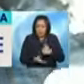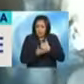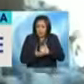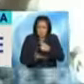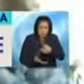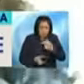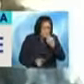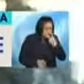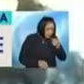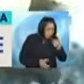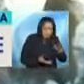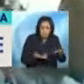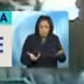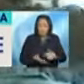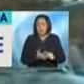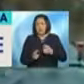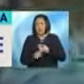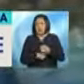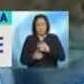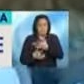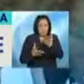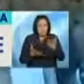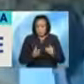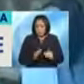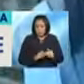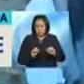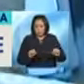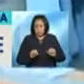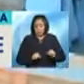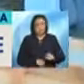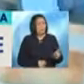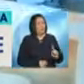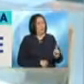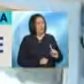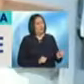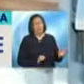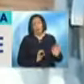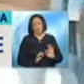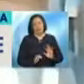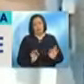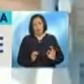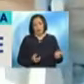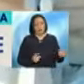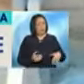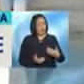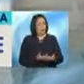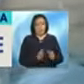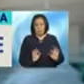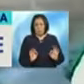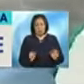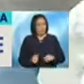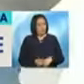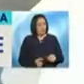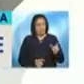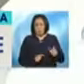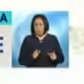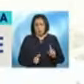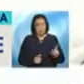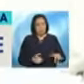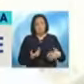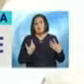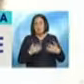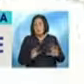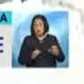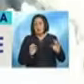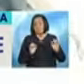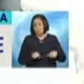a inspeccionar al menos los daños ocasionados por el sismo? No, todavía no han venido, no han venido, según dice que recién